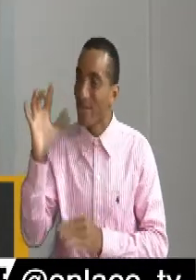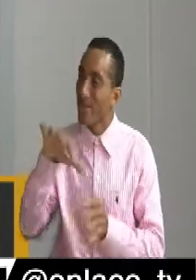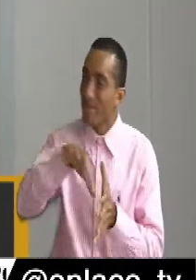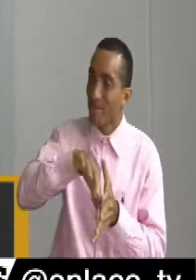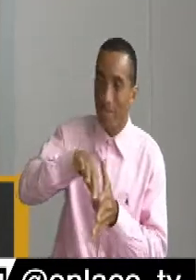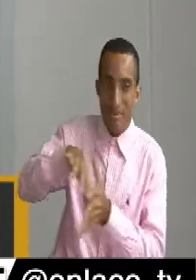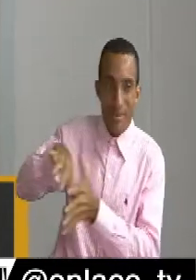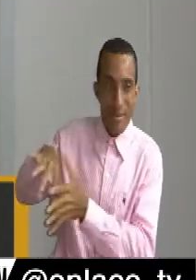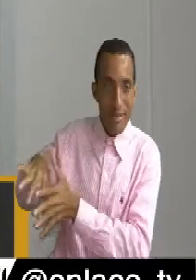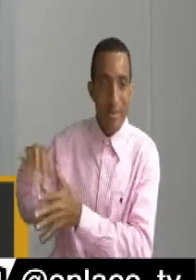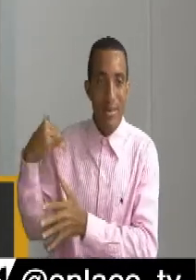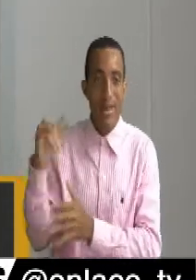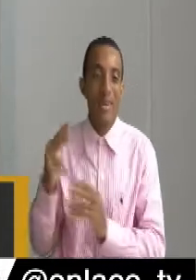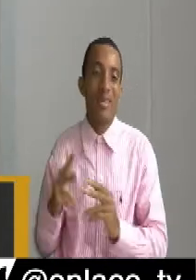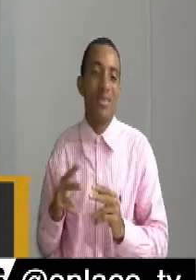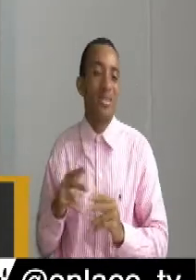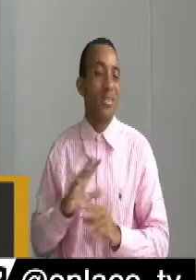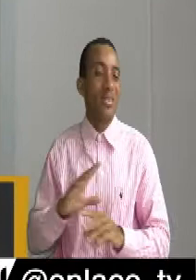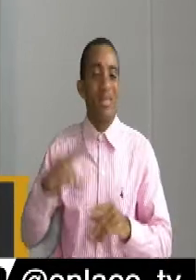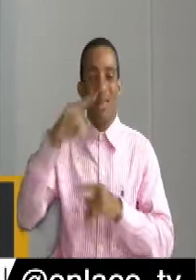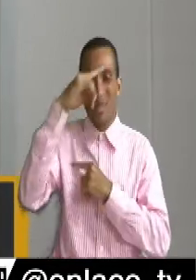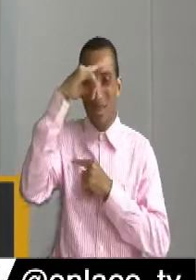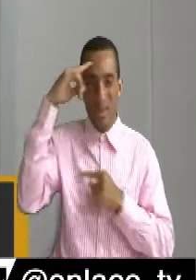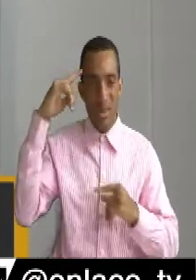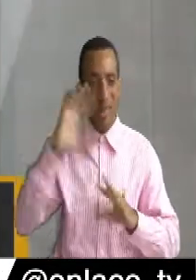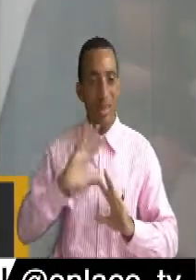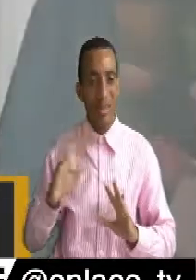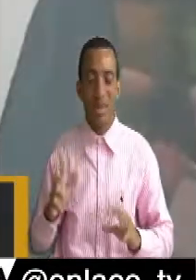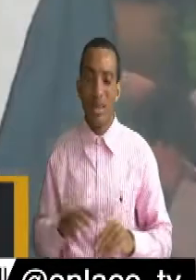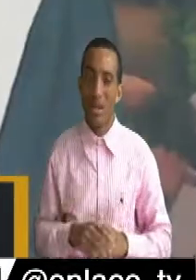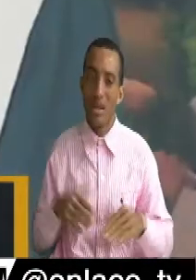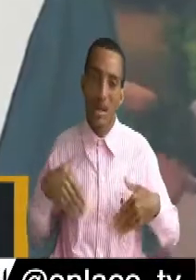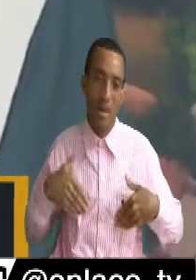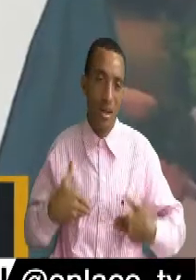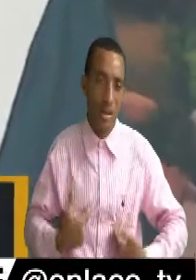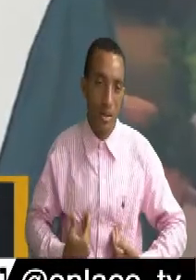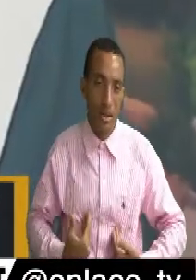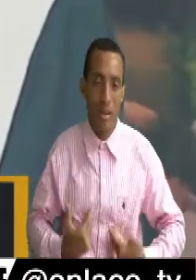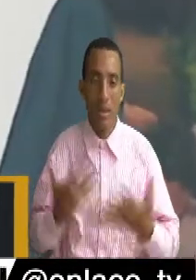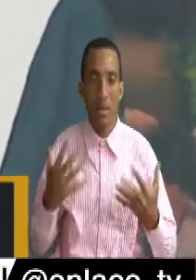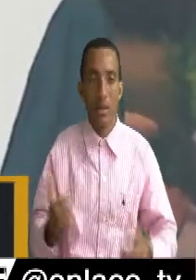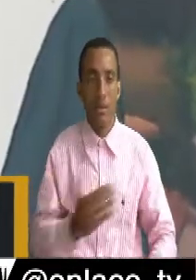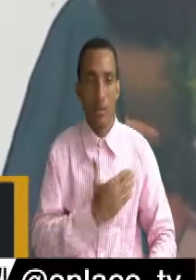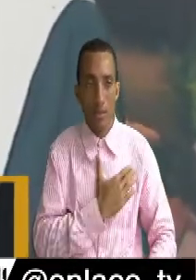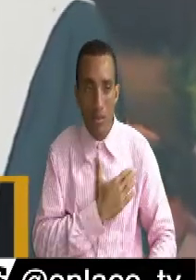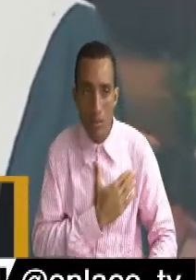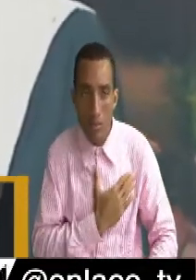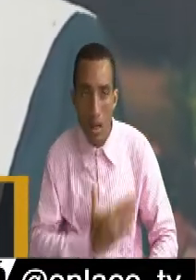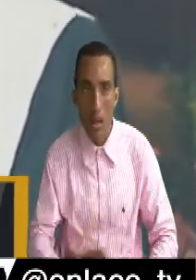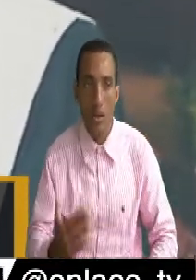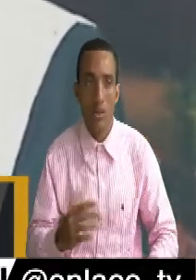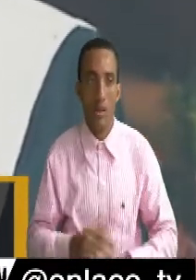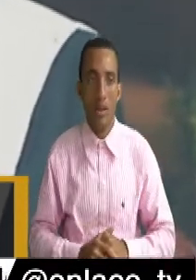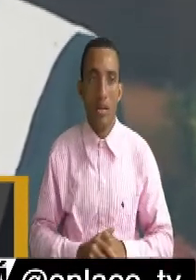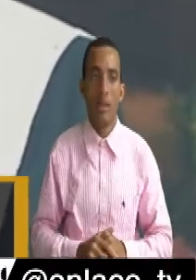porque ya estaba cansada. Quería entrar a un voluntariado y